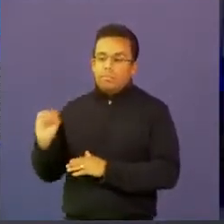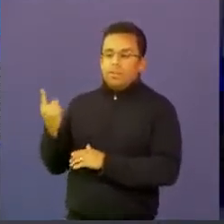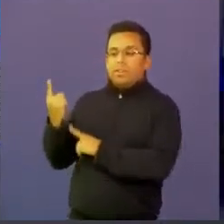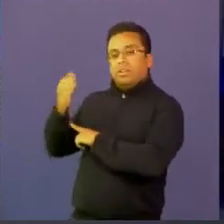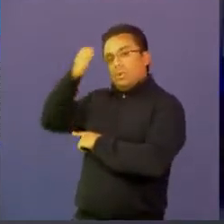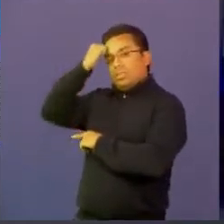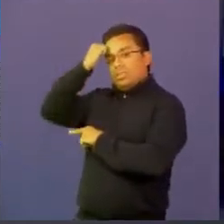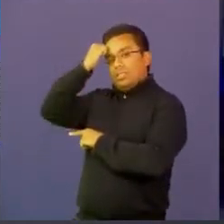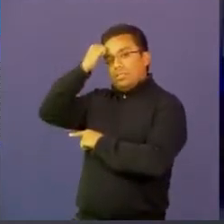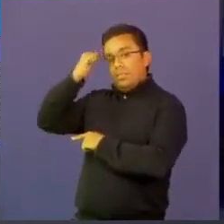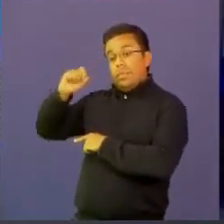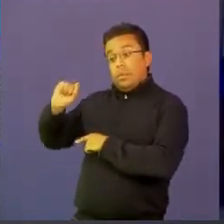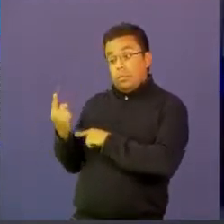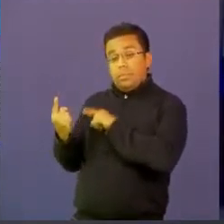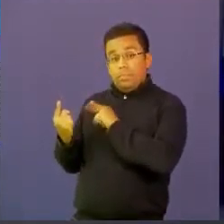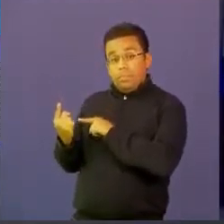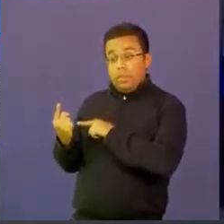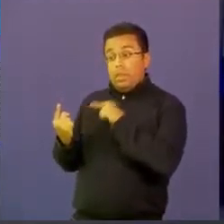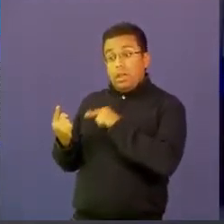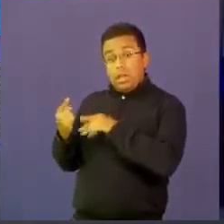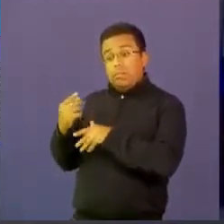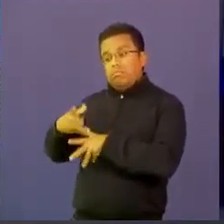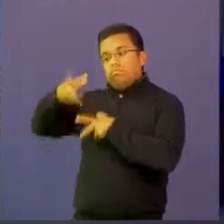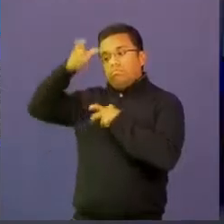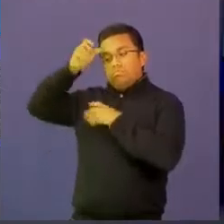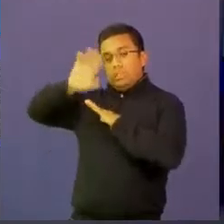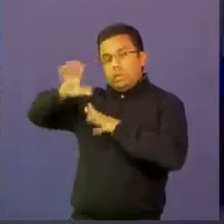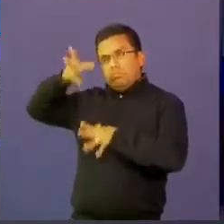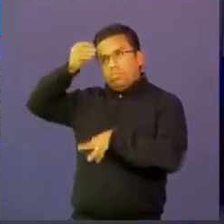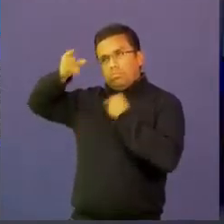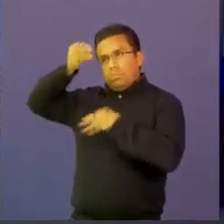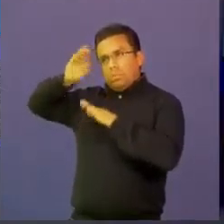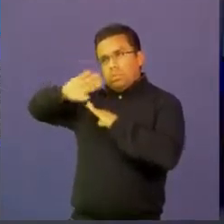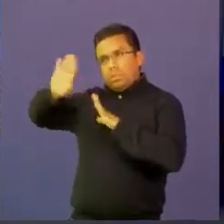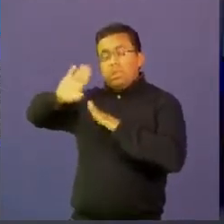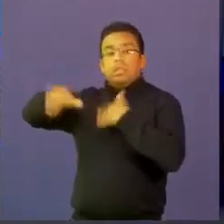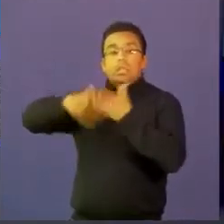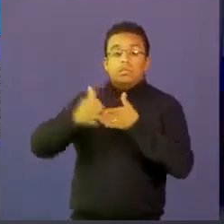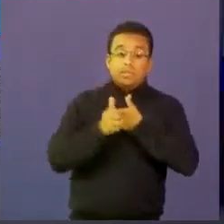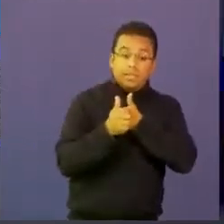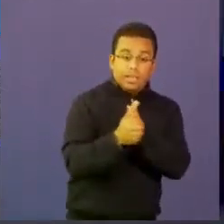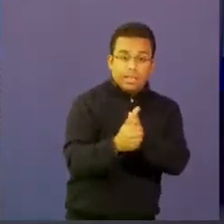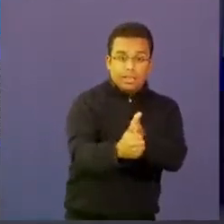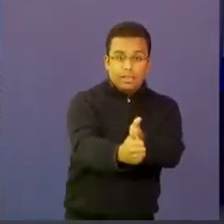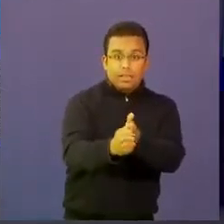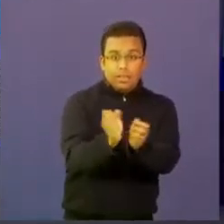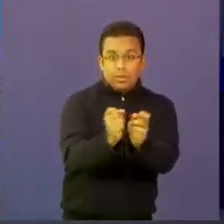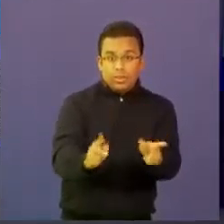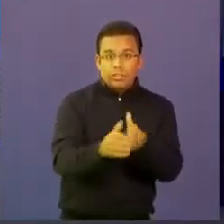y después él con su conocimiento puede guiar a sus estudiantes y prepararles a